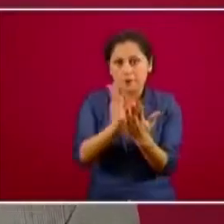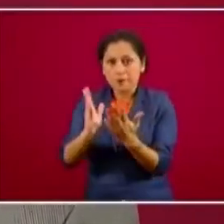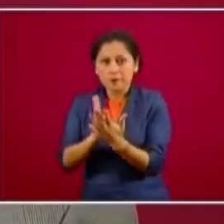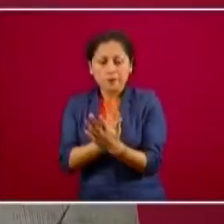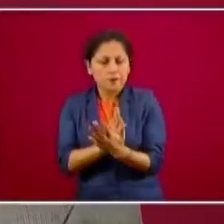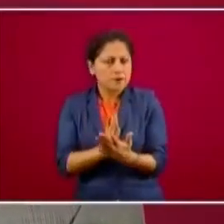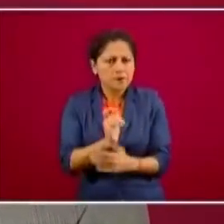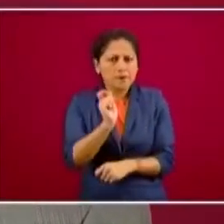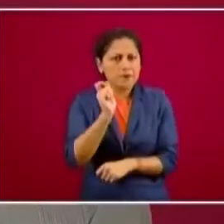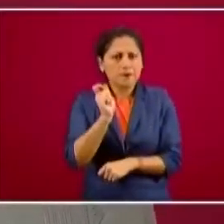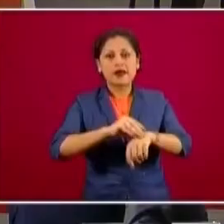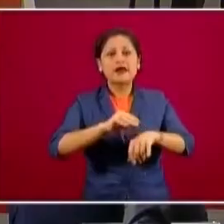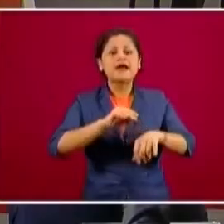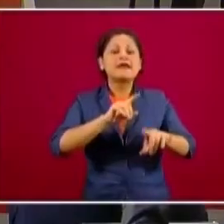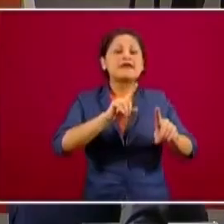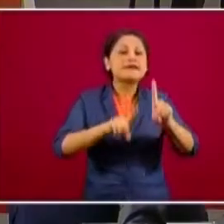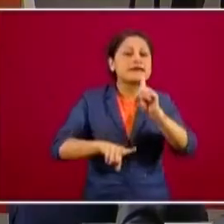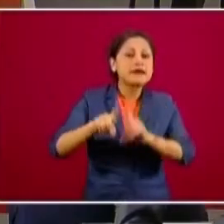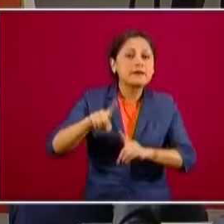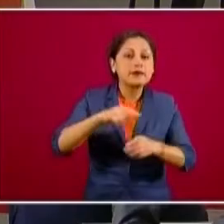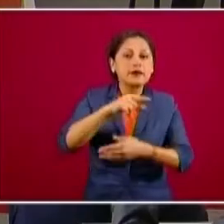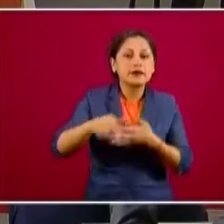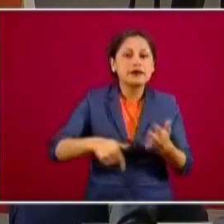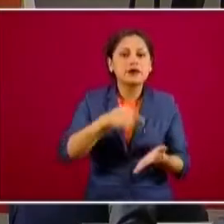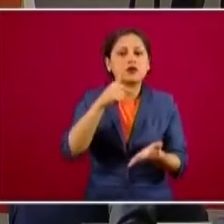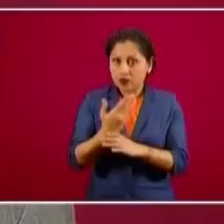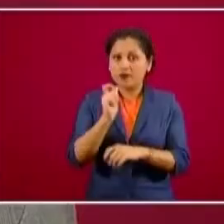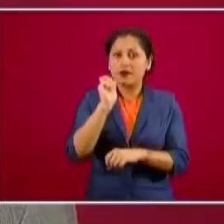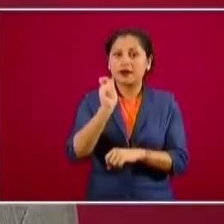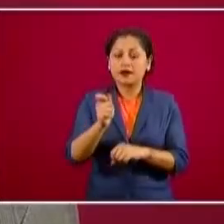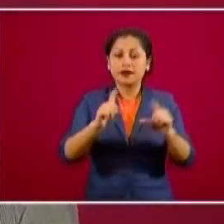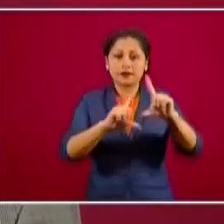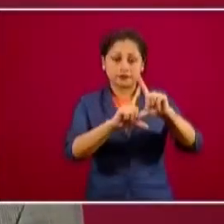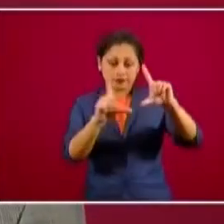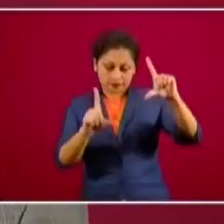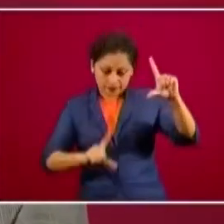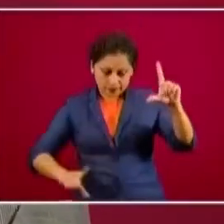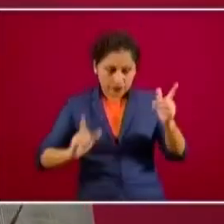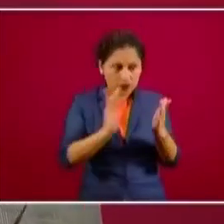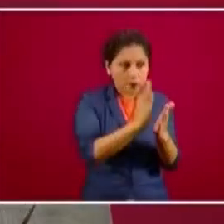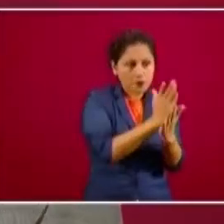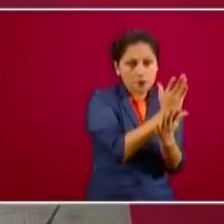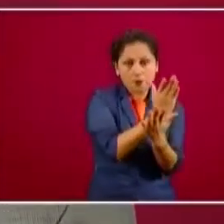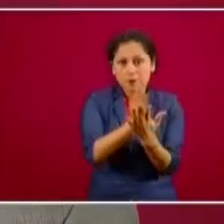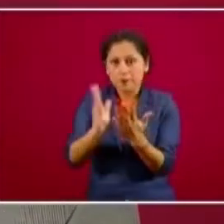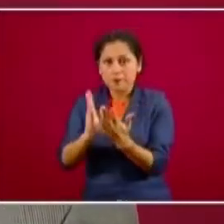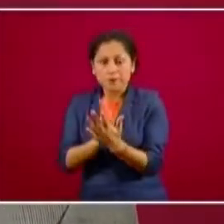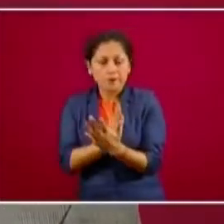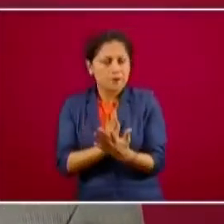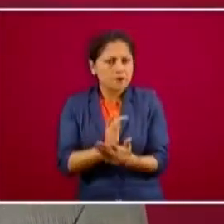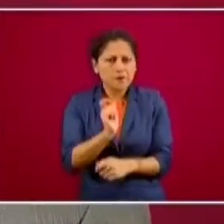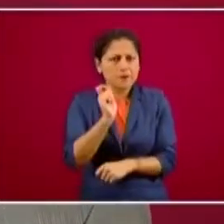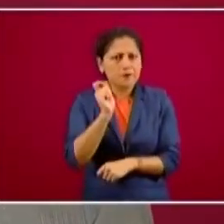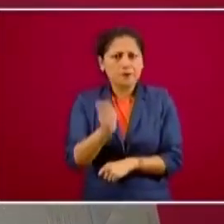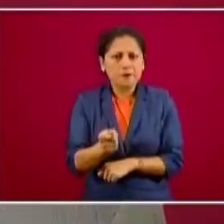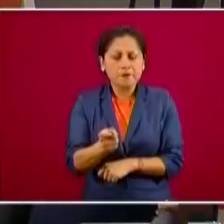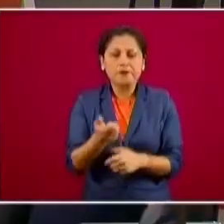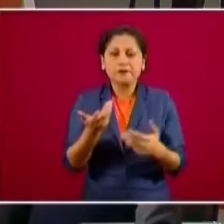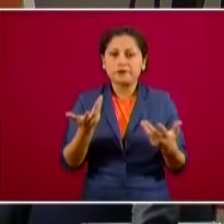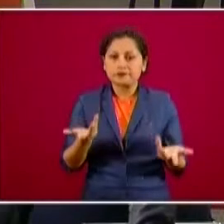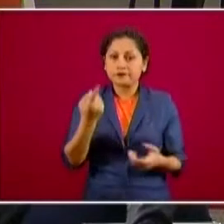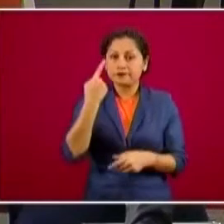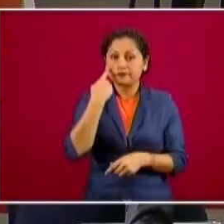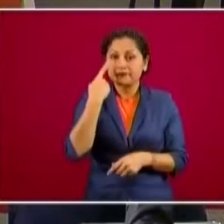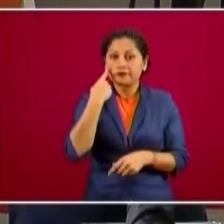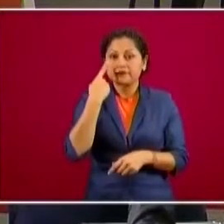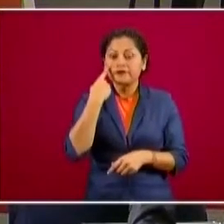recomendación de los científicos es segmentar la movilidad esto lo que quiere decir es instrumentar mecanismos